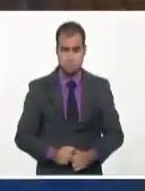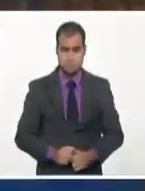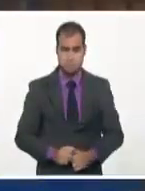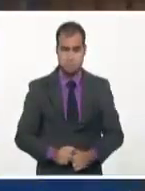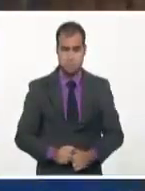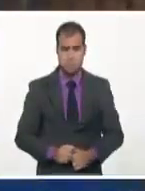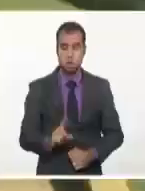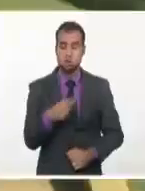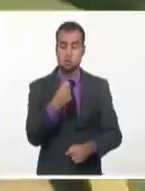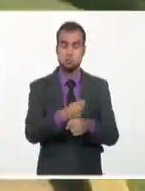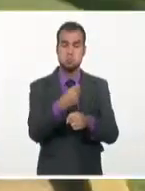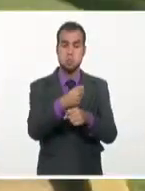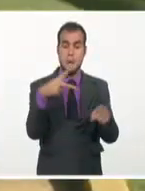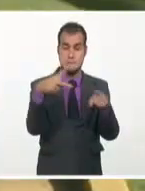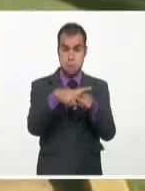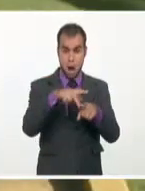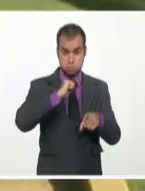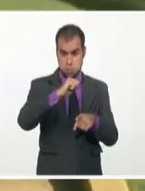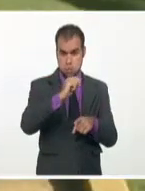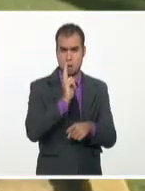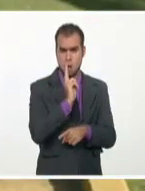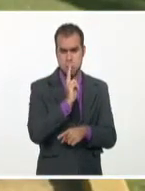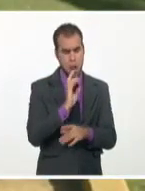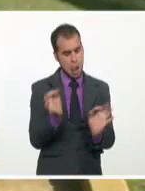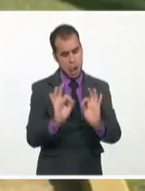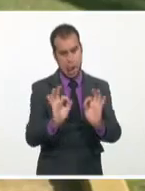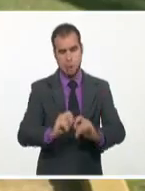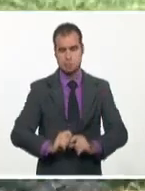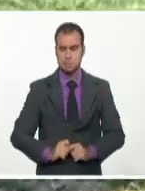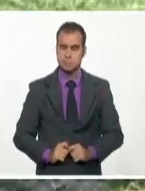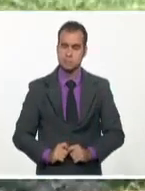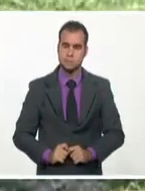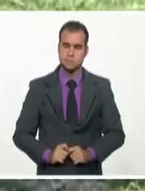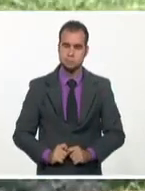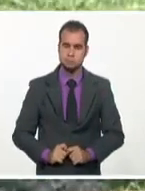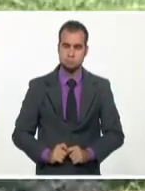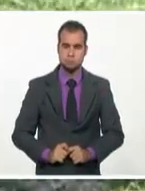detener la obra hidráulica de la revolución.